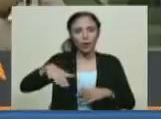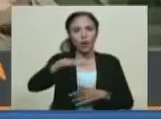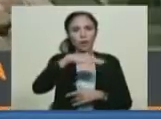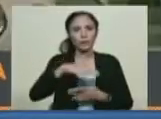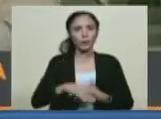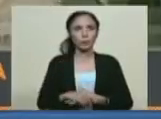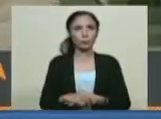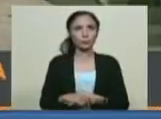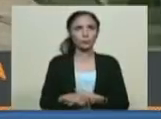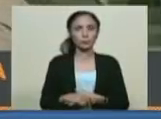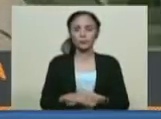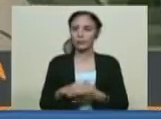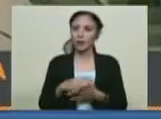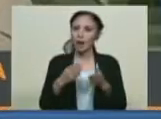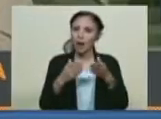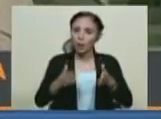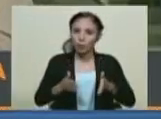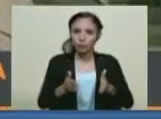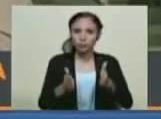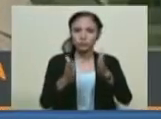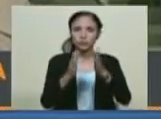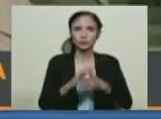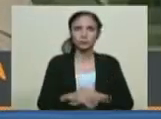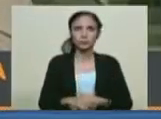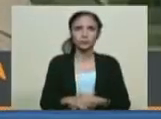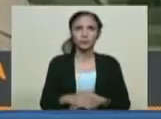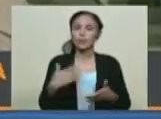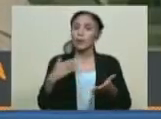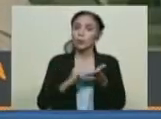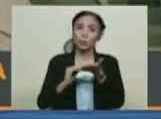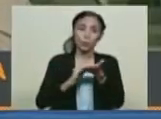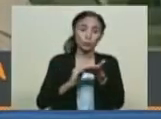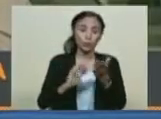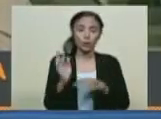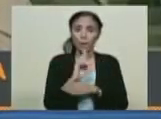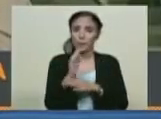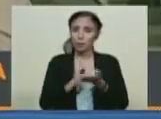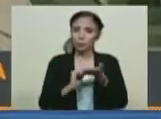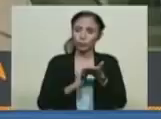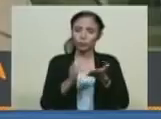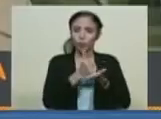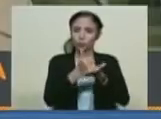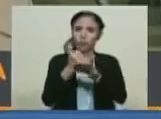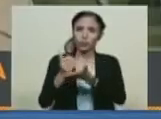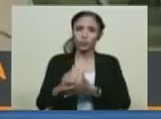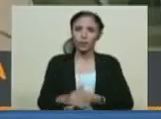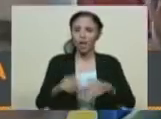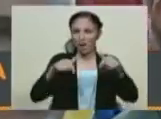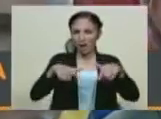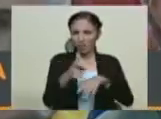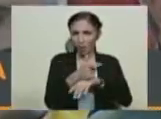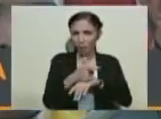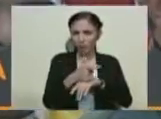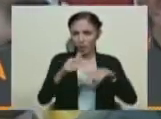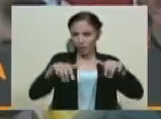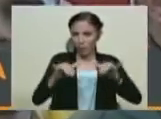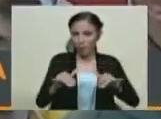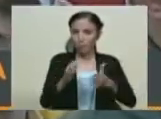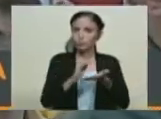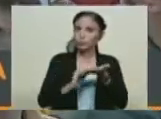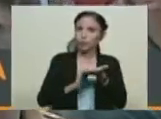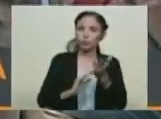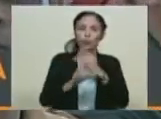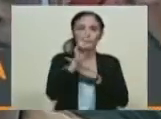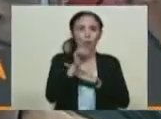el camino de la felicidad de la gente, para buscar soluciones, ¿verdad? Somos el gobierno de las soluciones, todos los